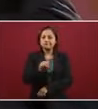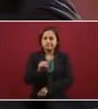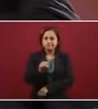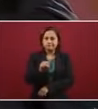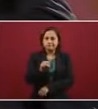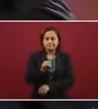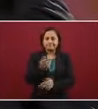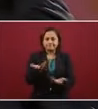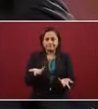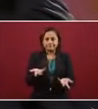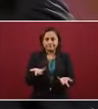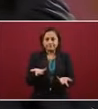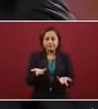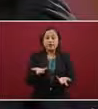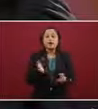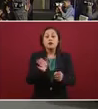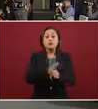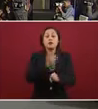Entonces, estamos atendiendo las causas.